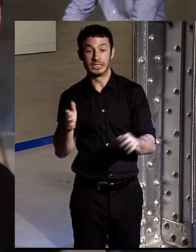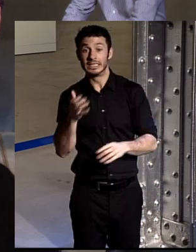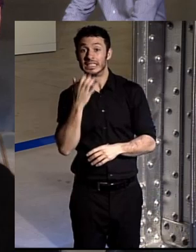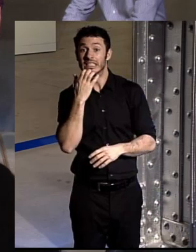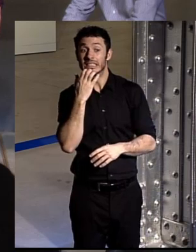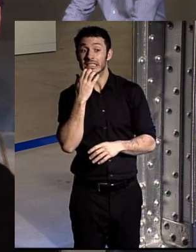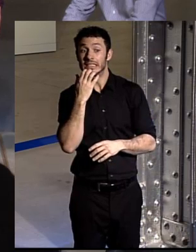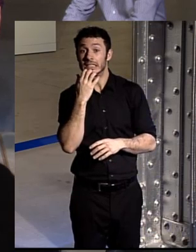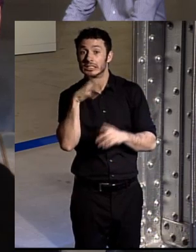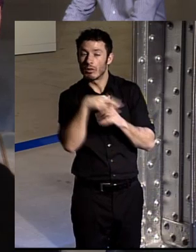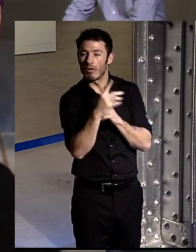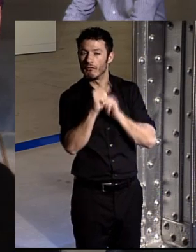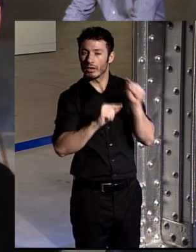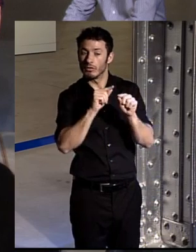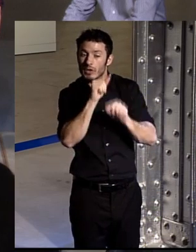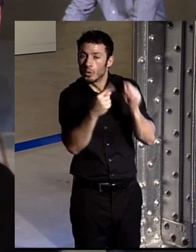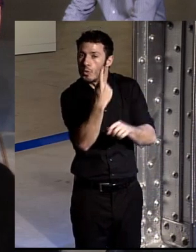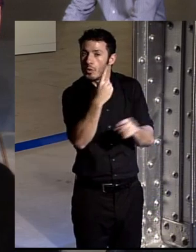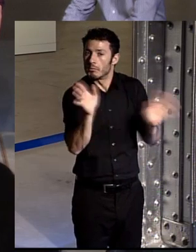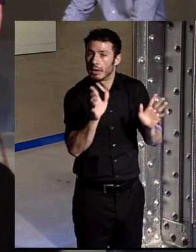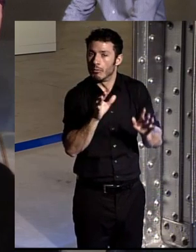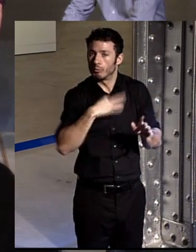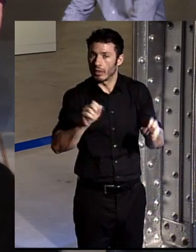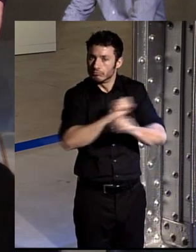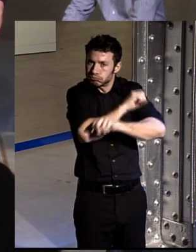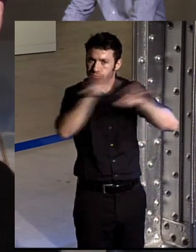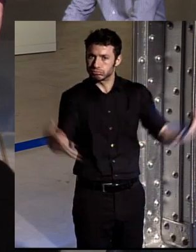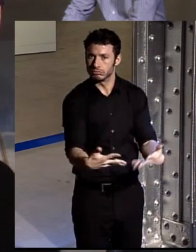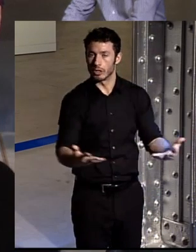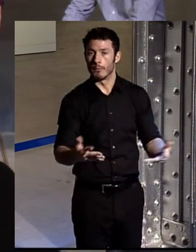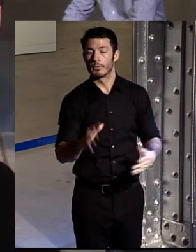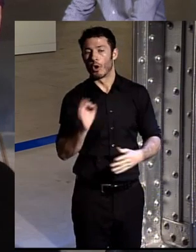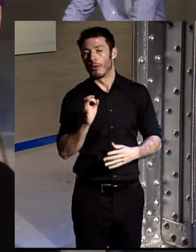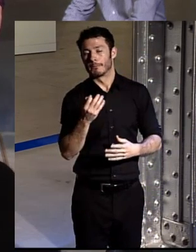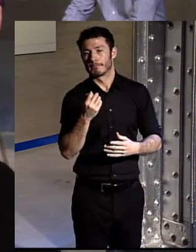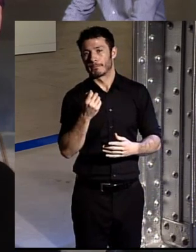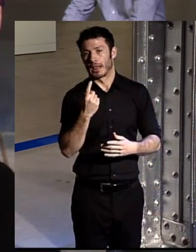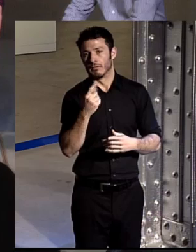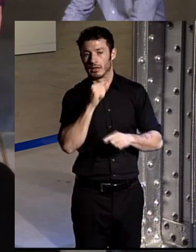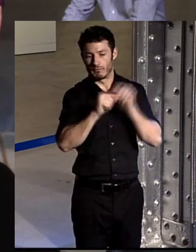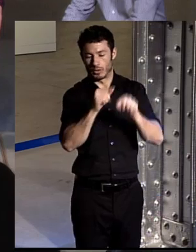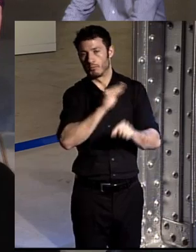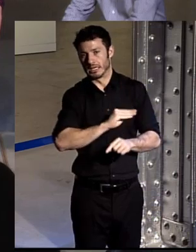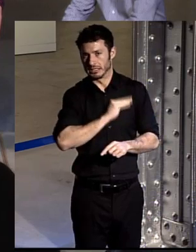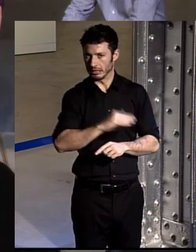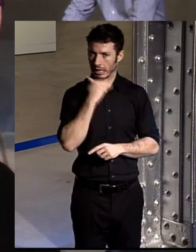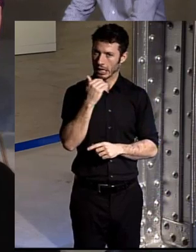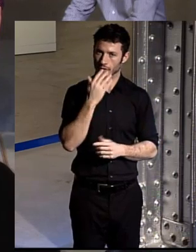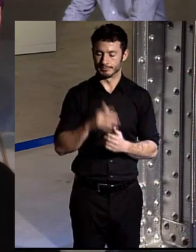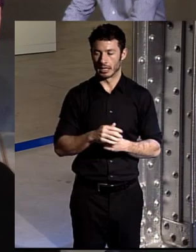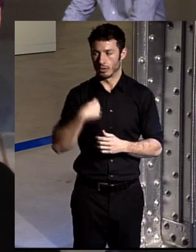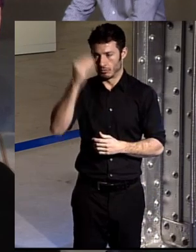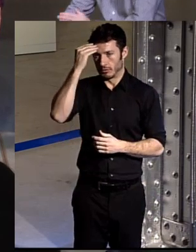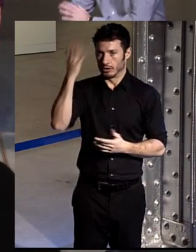un solo virus se podría liar parda o necesitas también un volumen de virus? A ver, yo creo, de todas maneras,